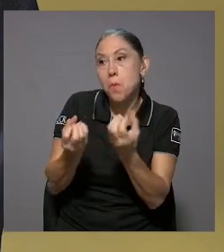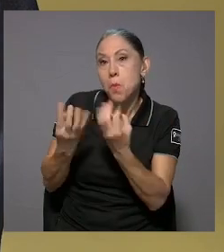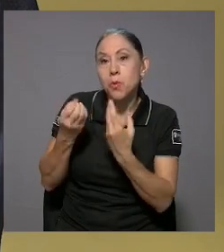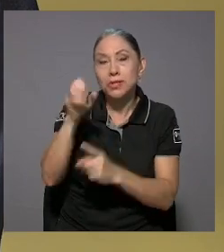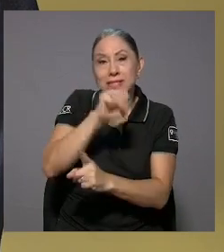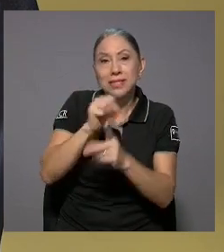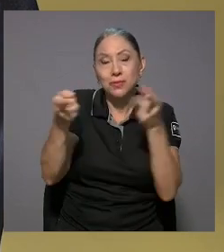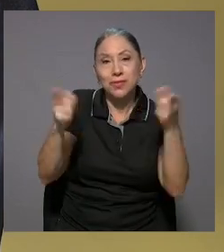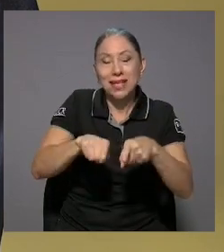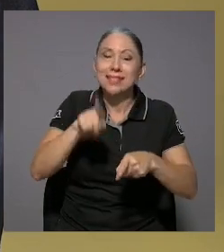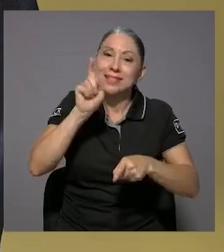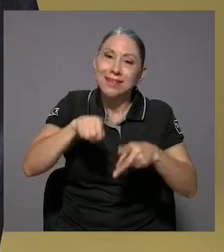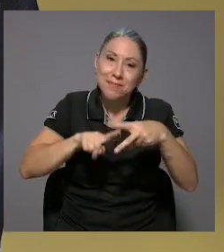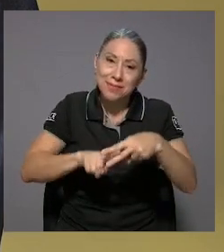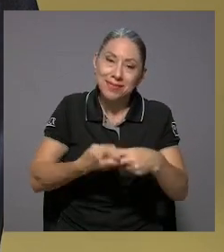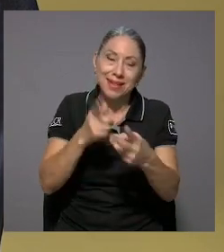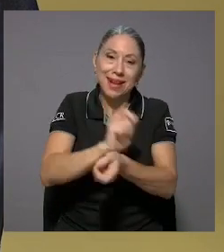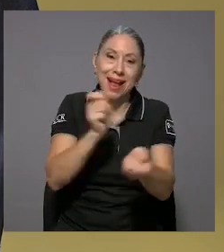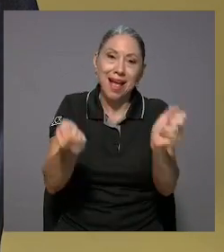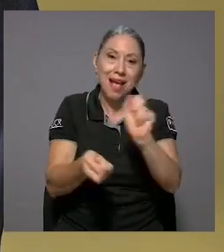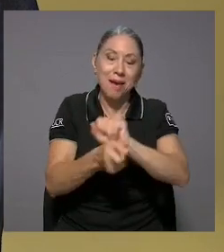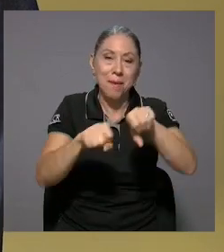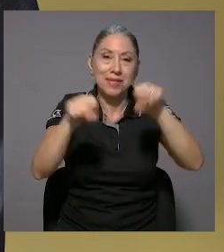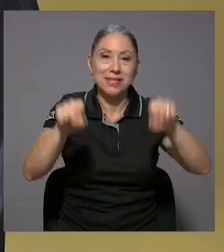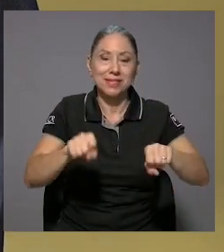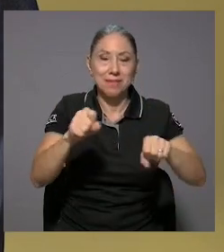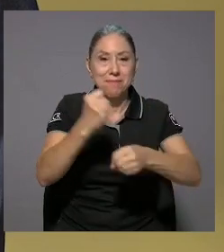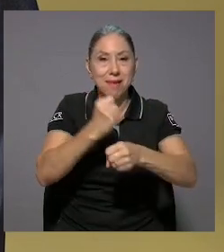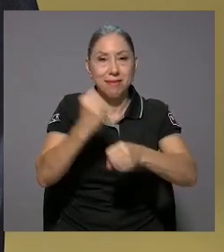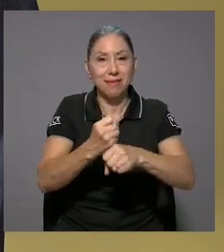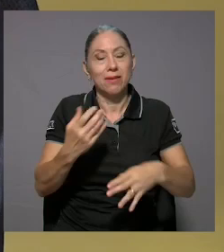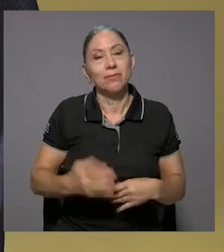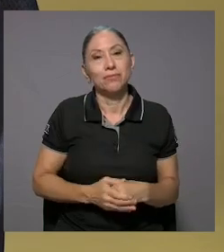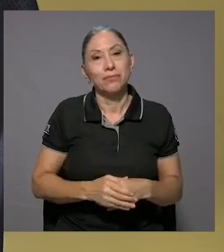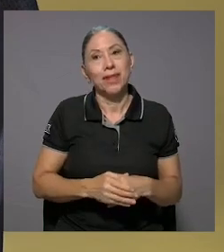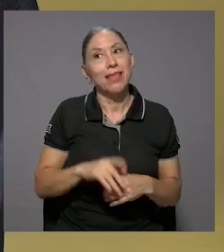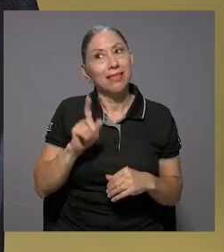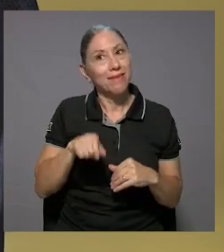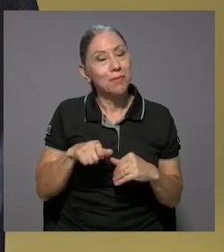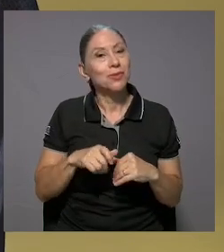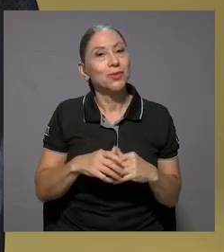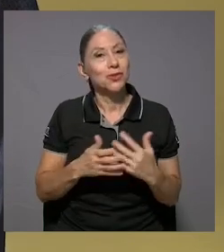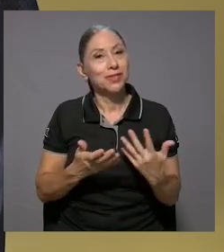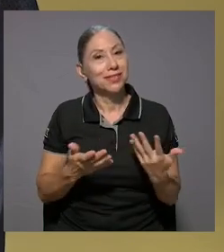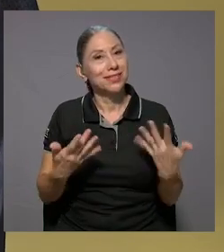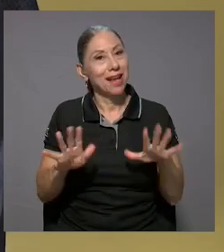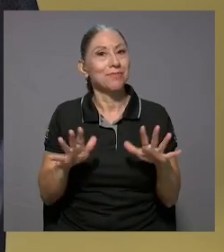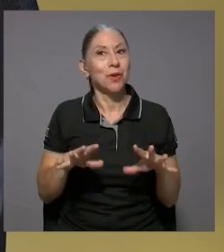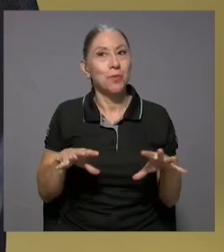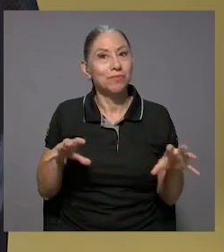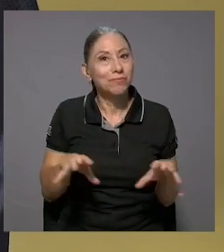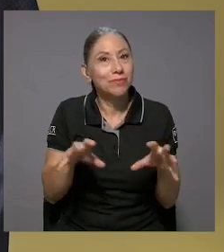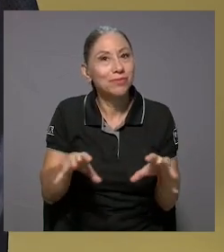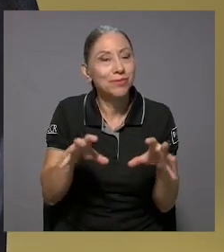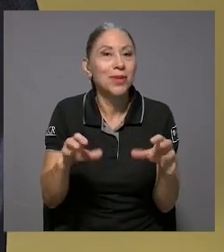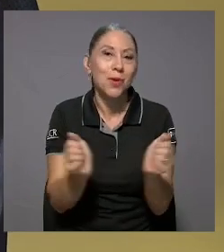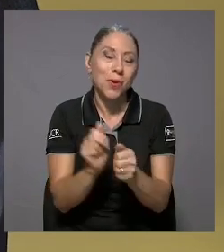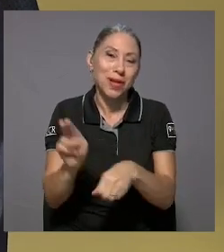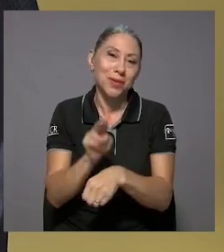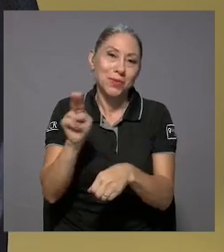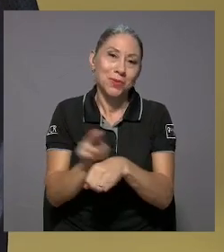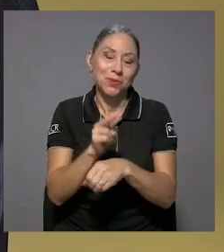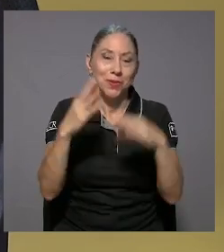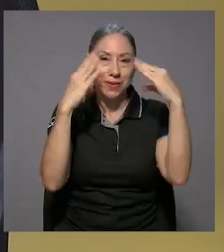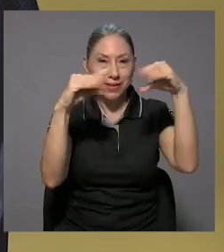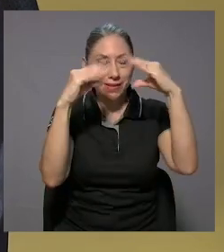muchas circunstancias hay que comenzar a cambiar este esquema de trabajo y incomodarnos un poquito con el